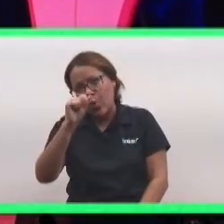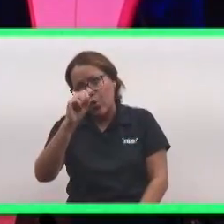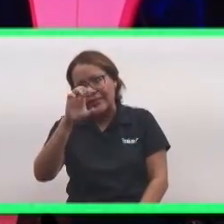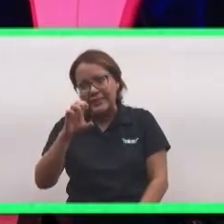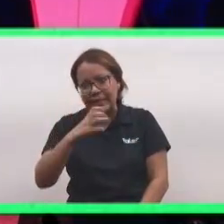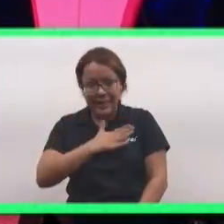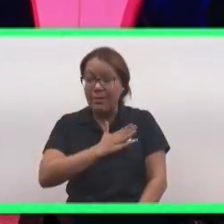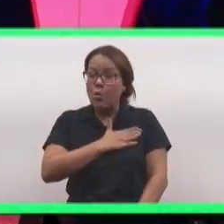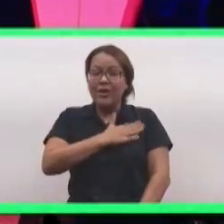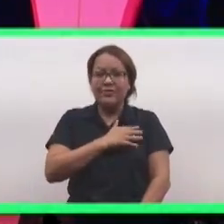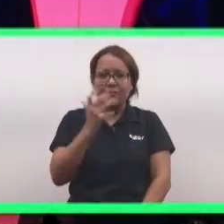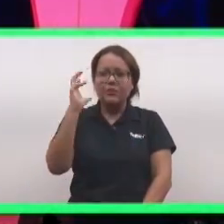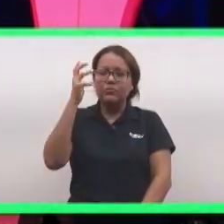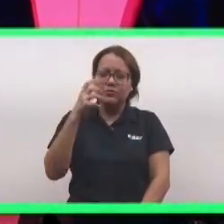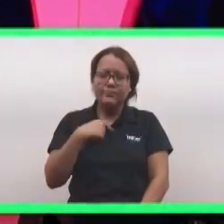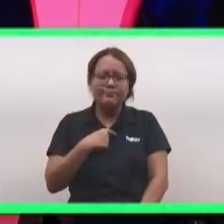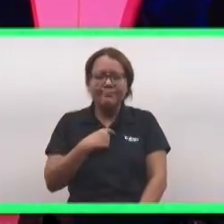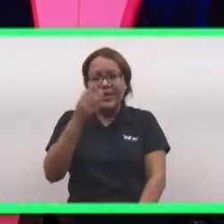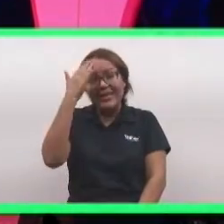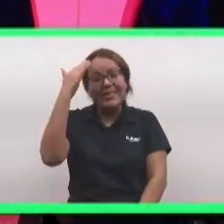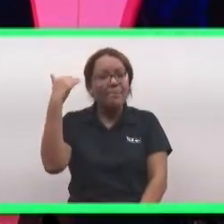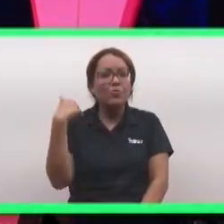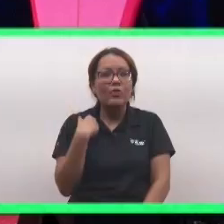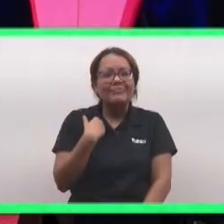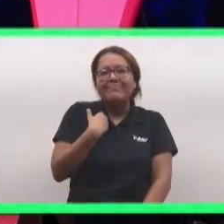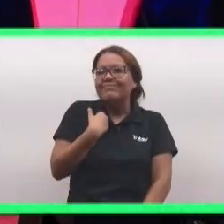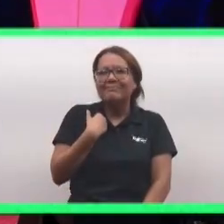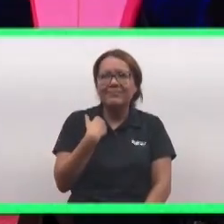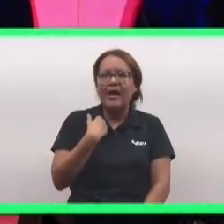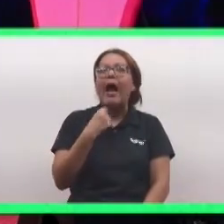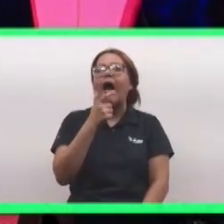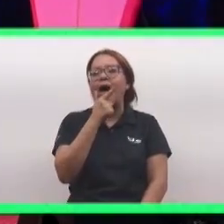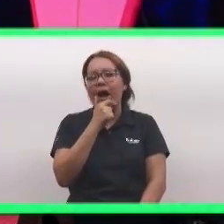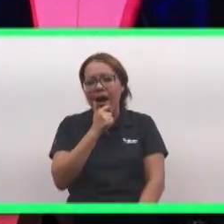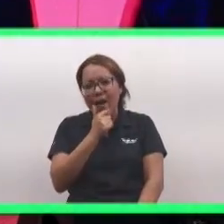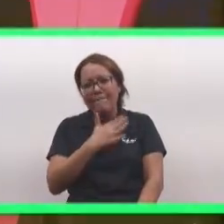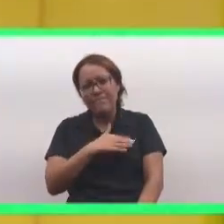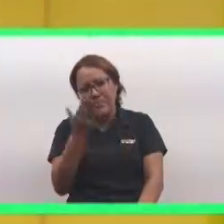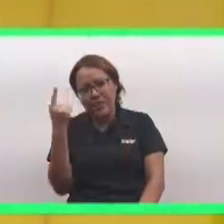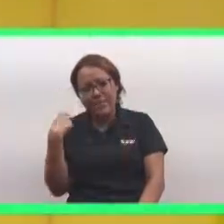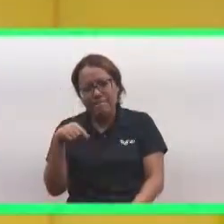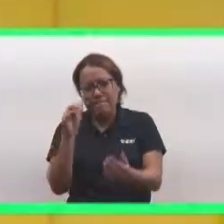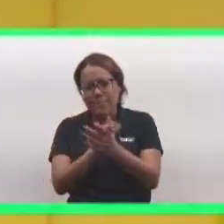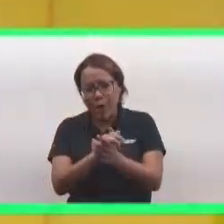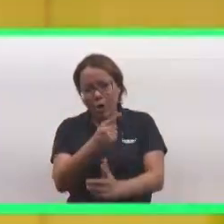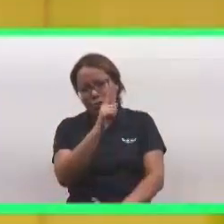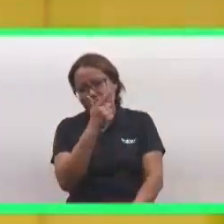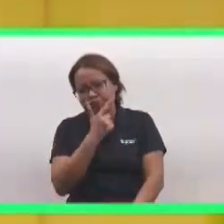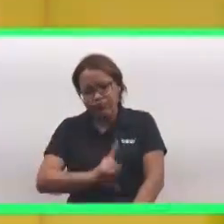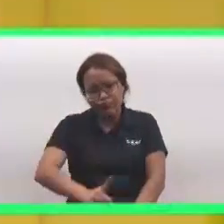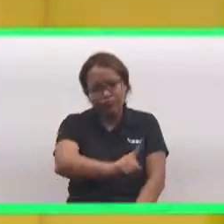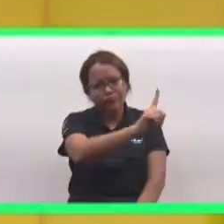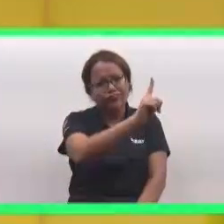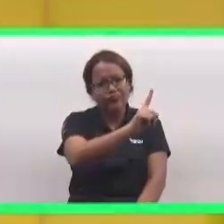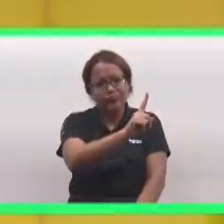ducha, no, este hombre anda cochineando. Inmediatamente, ¿por